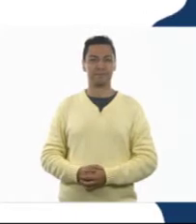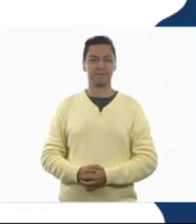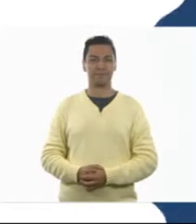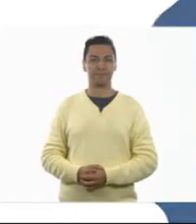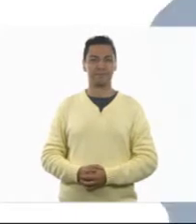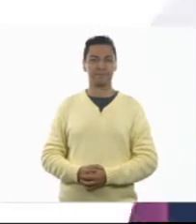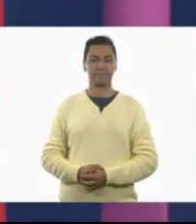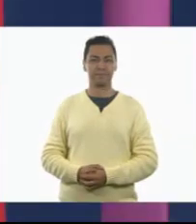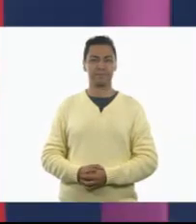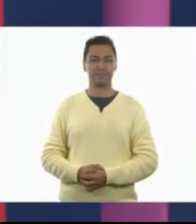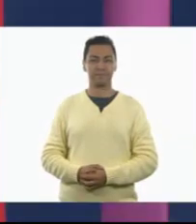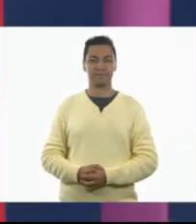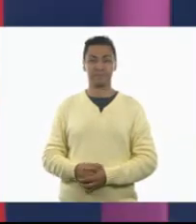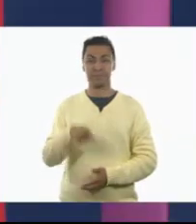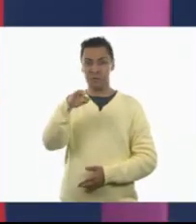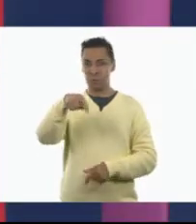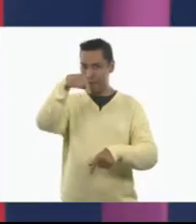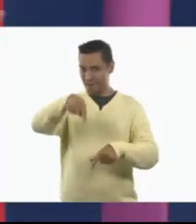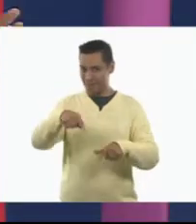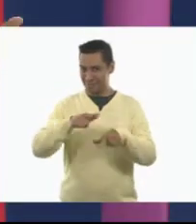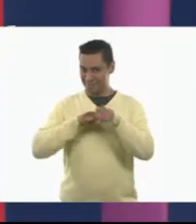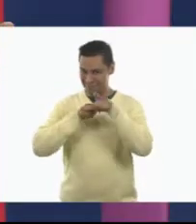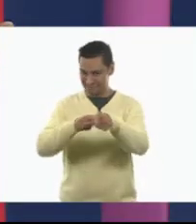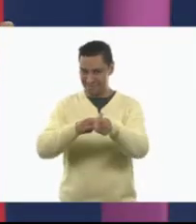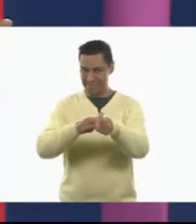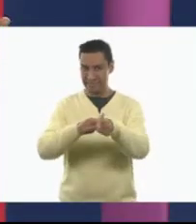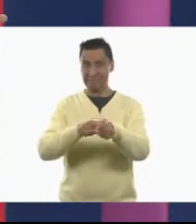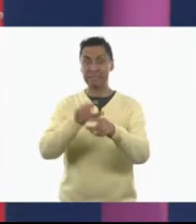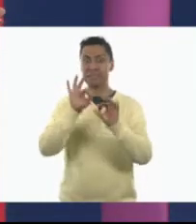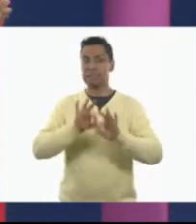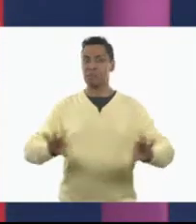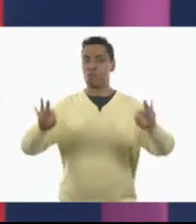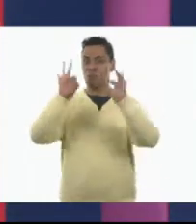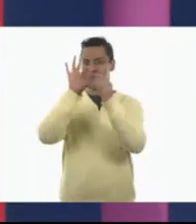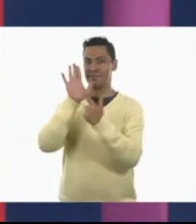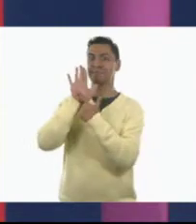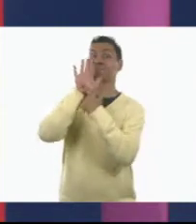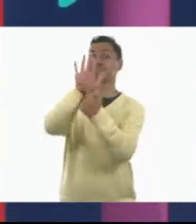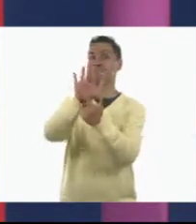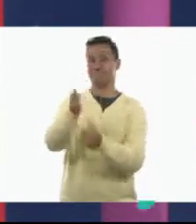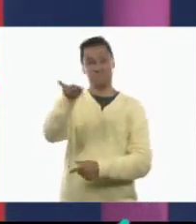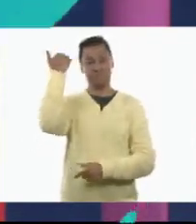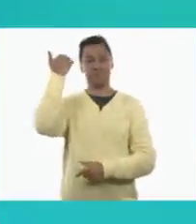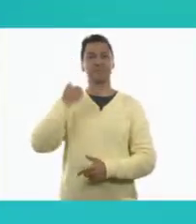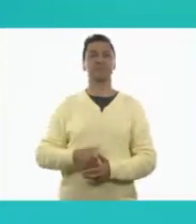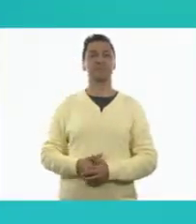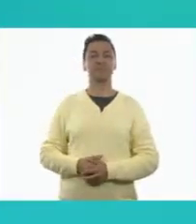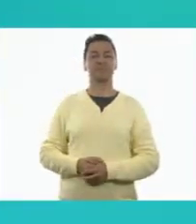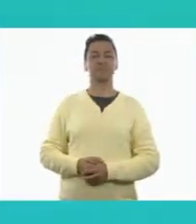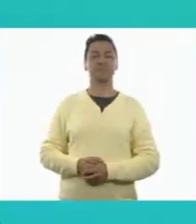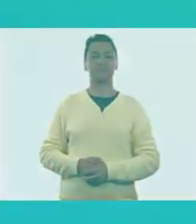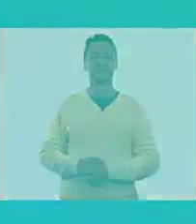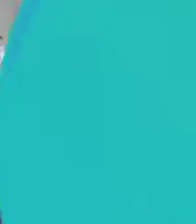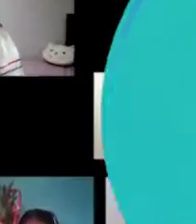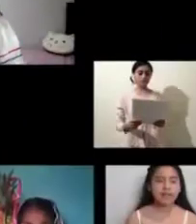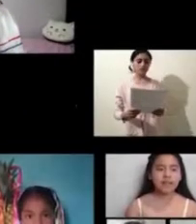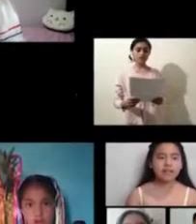conalitec.cep.gob.mx. ¡No se muevan de su lugar! Tenemos algo muy importante para ustedes. ¡Acompáñennos!